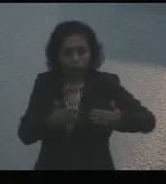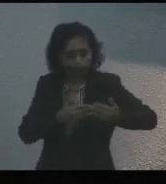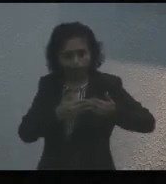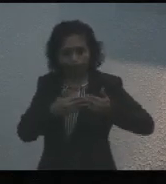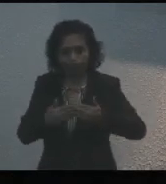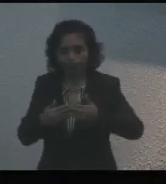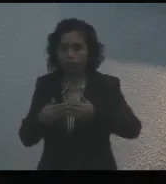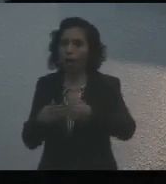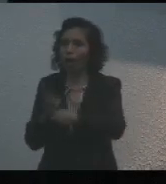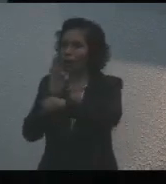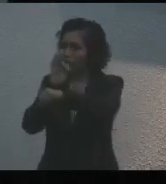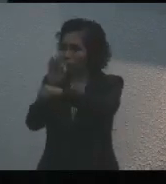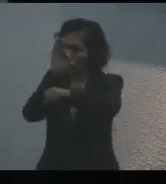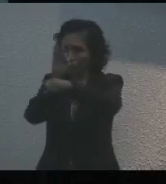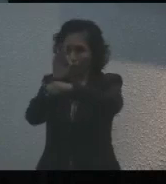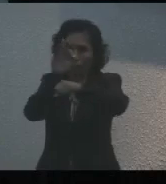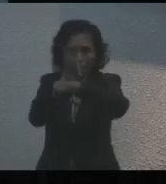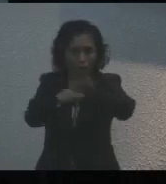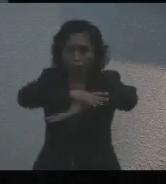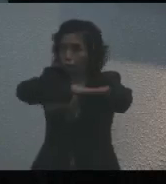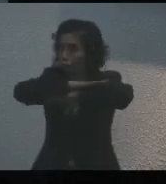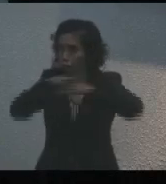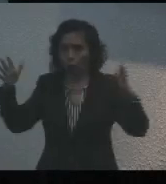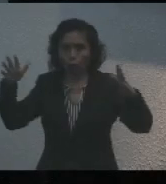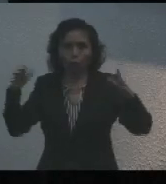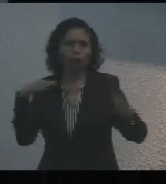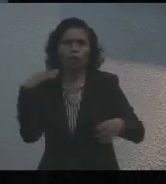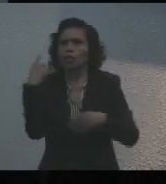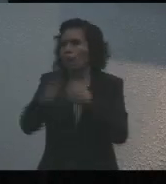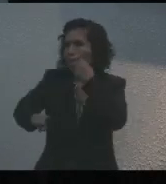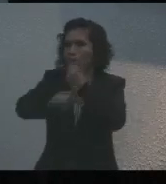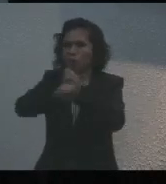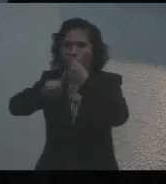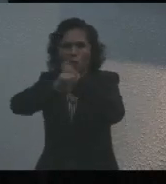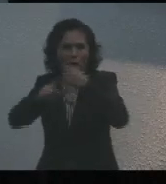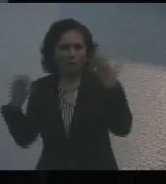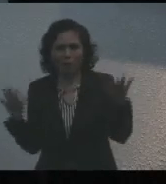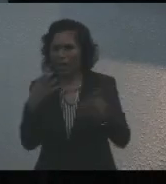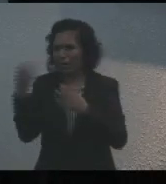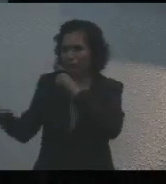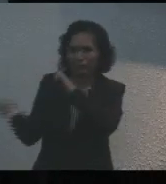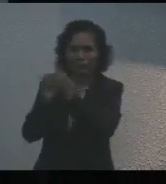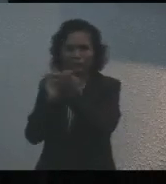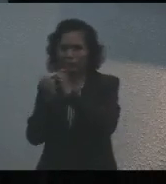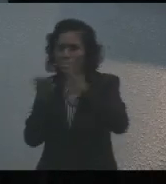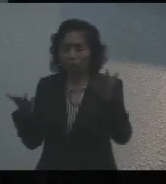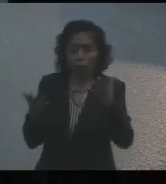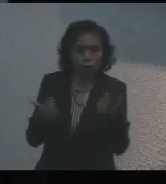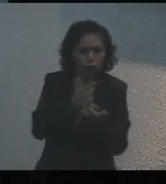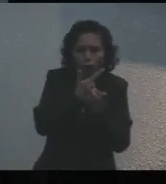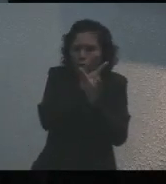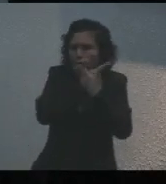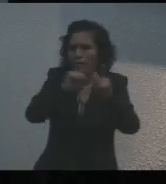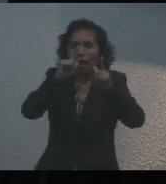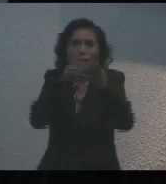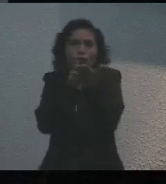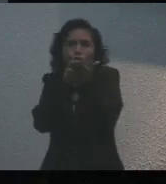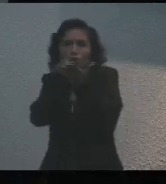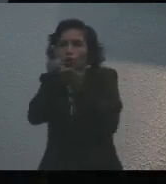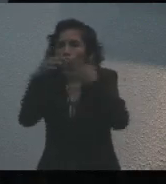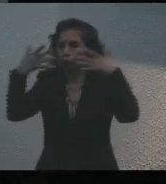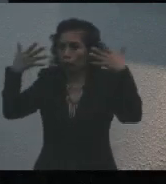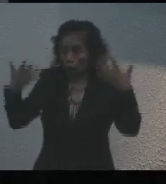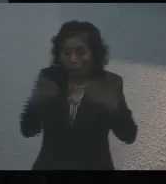para defender a nuestra patria de cualquier ataque, de cualquier agresión, de hacer valer nuestra libertad, nuestros derechos civiles,